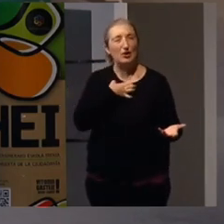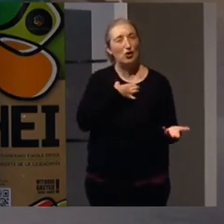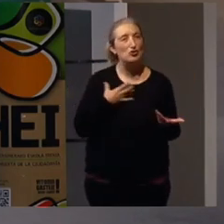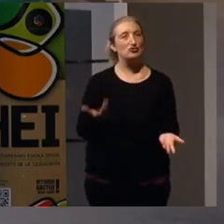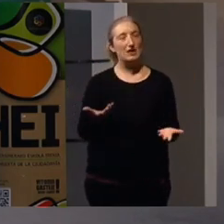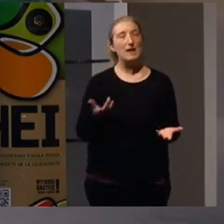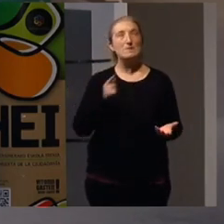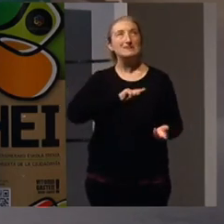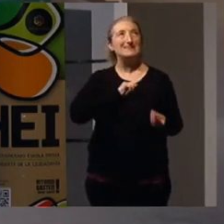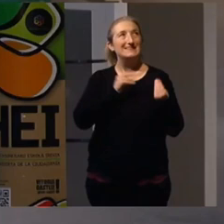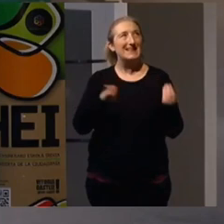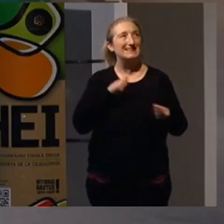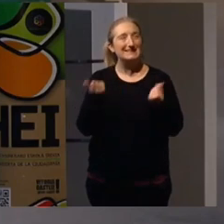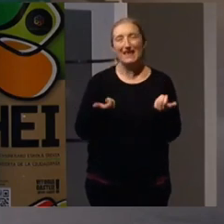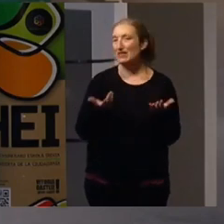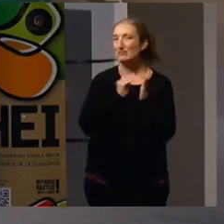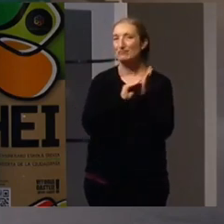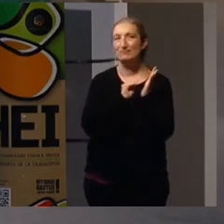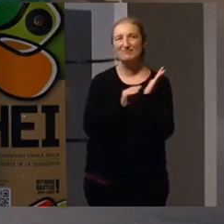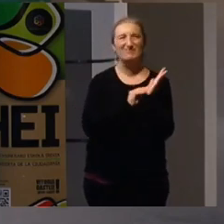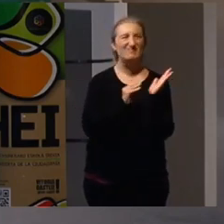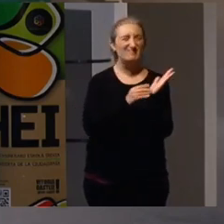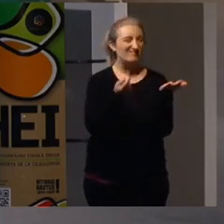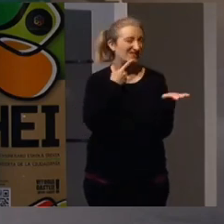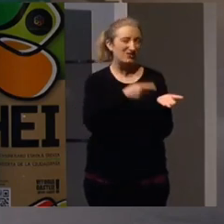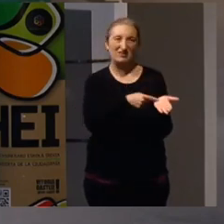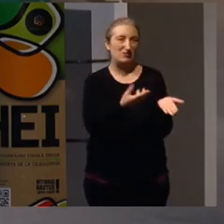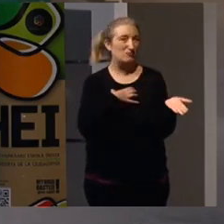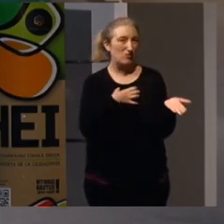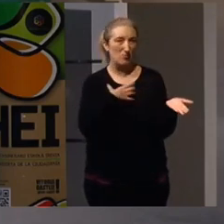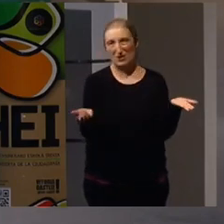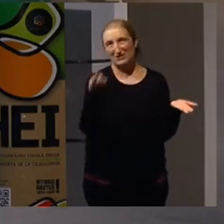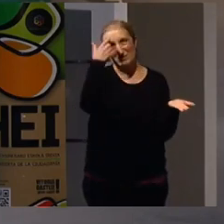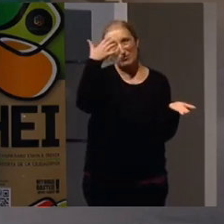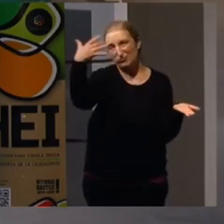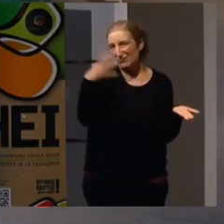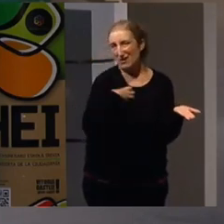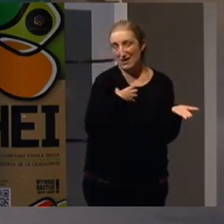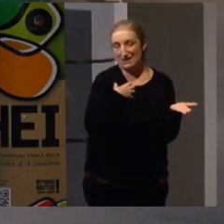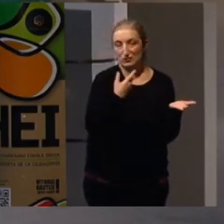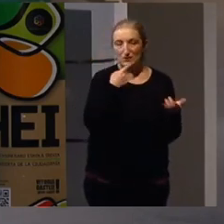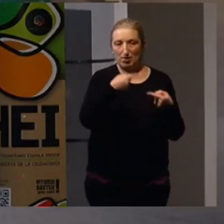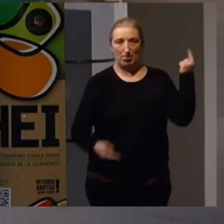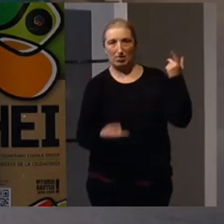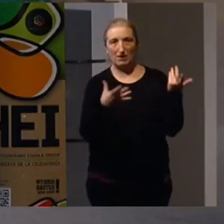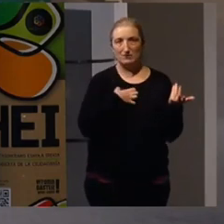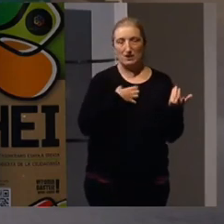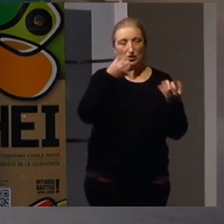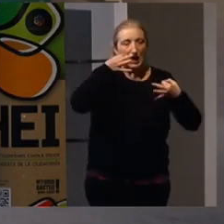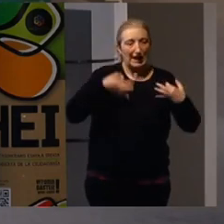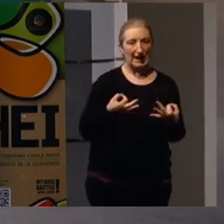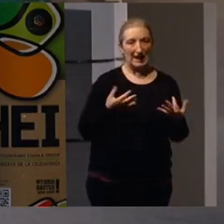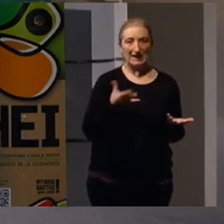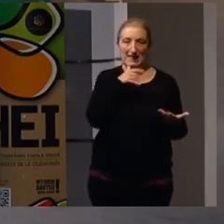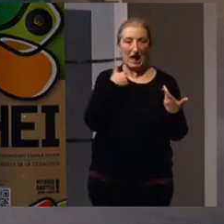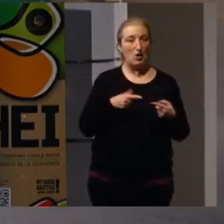porque os va a dar la sensación de que estáis haciendo un brindis al sol, que estáis haciendo una cosa imposible, ¿no? Entonces, en ese salto, en esa diferencia entre